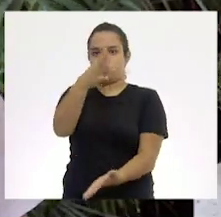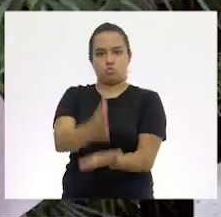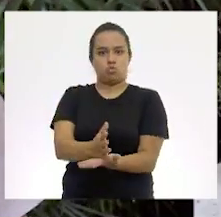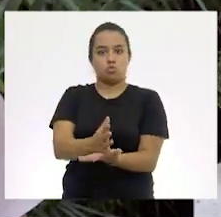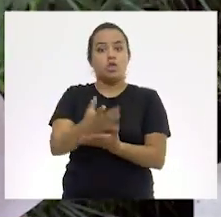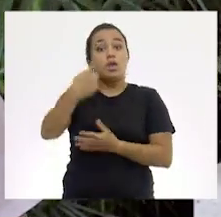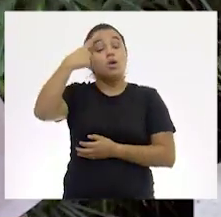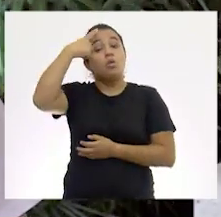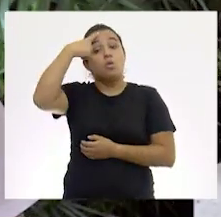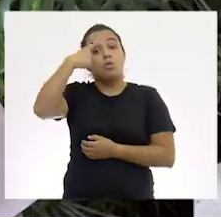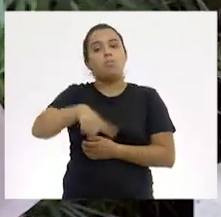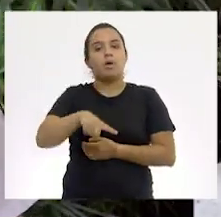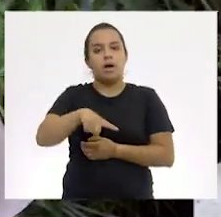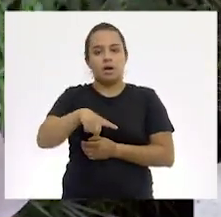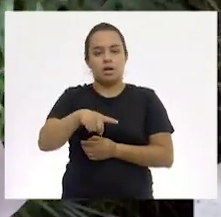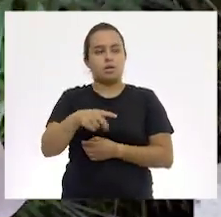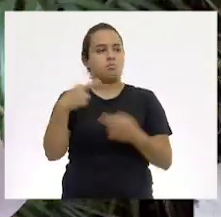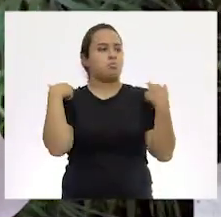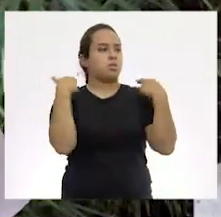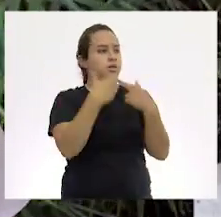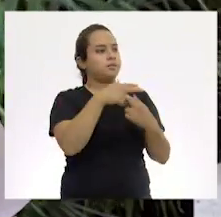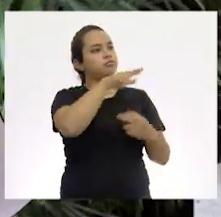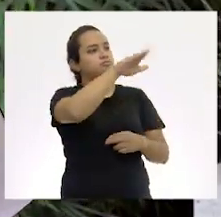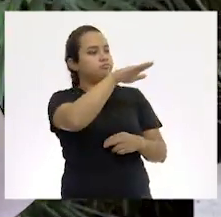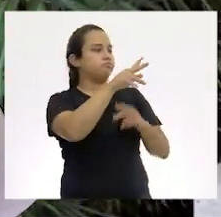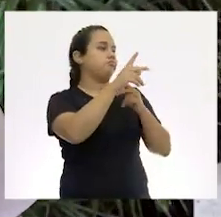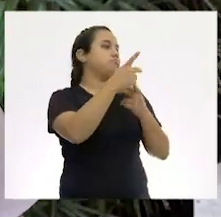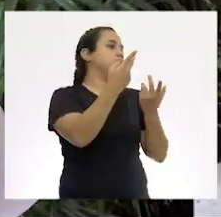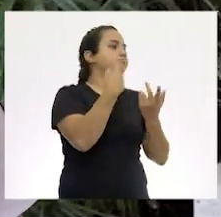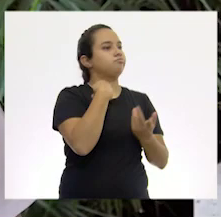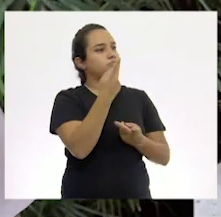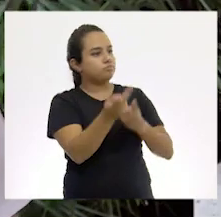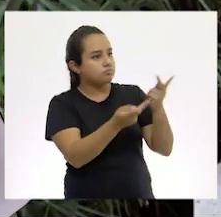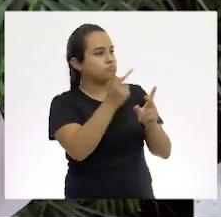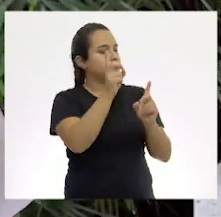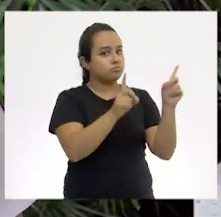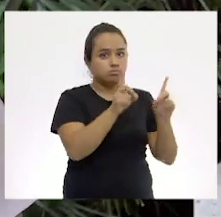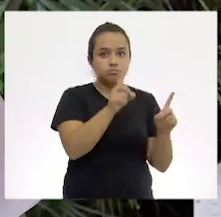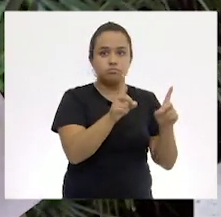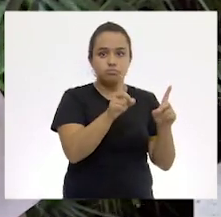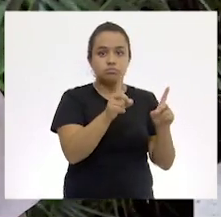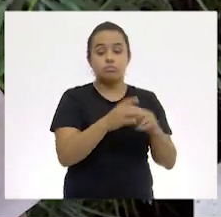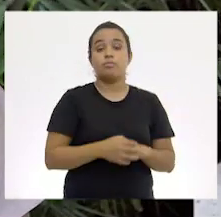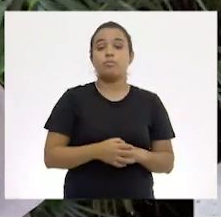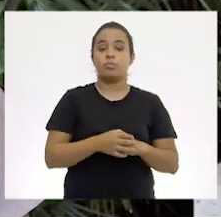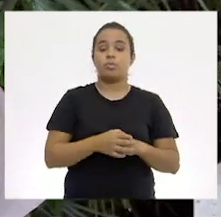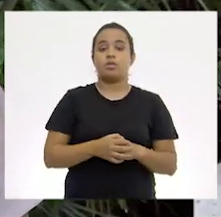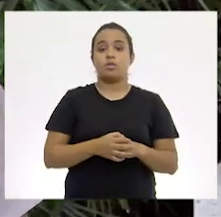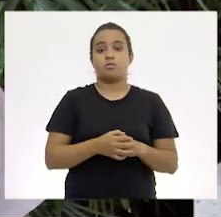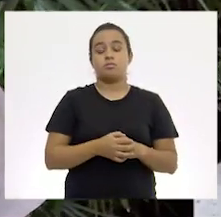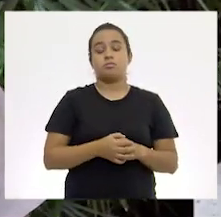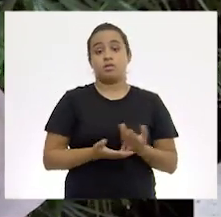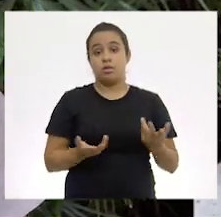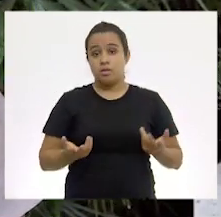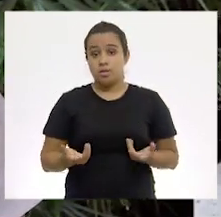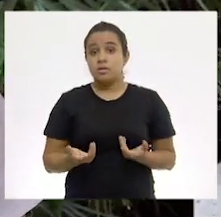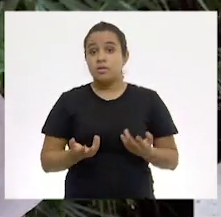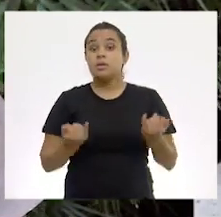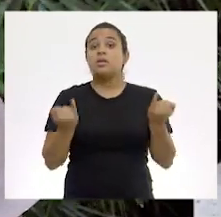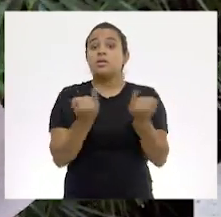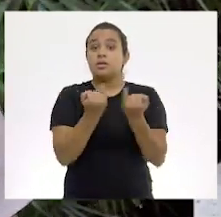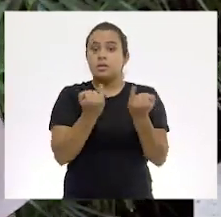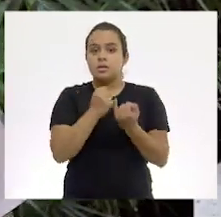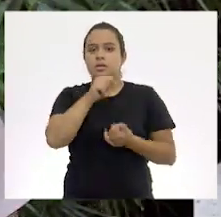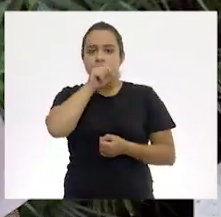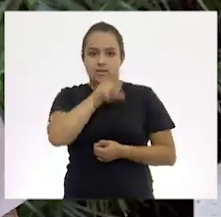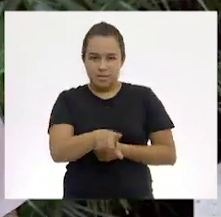para dirigirnos con los maestros y pues igual con dudas que tengamos. Y